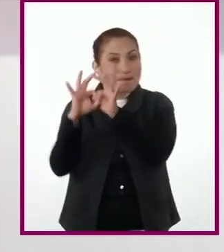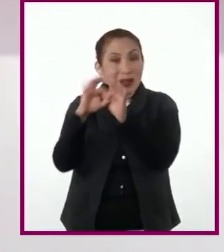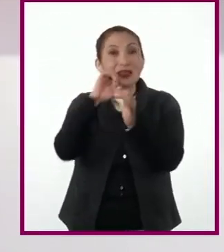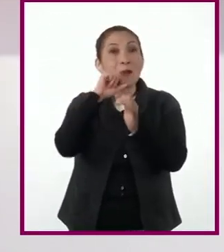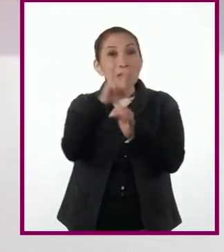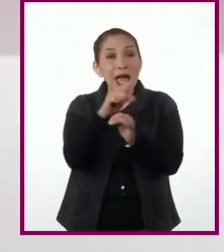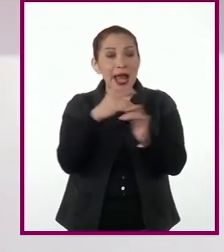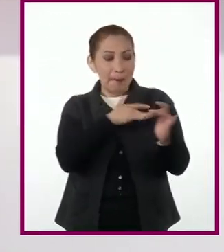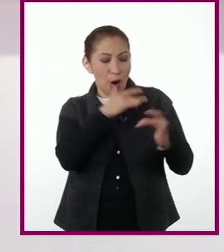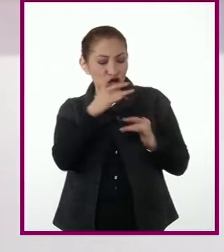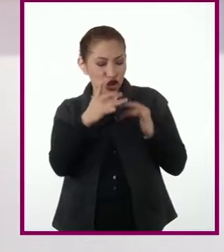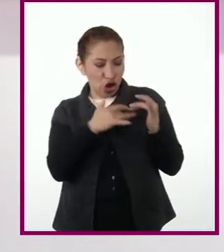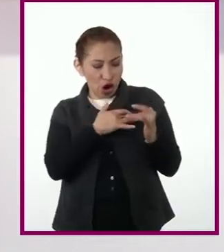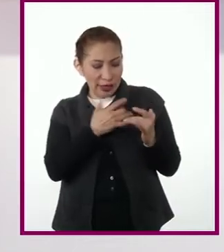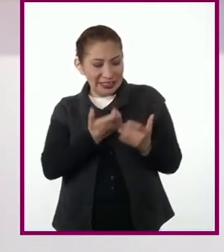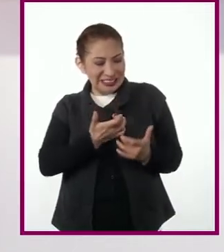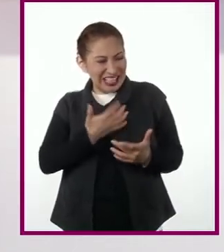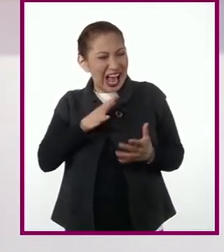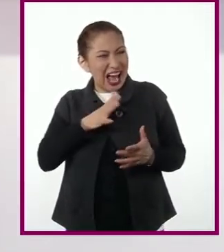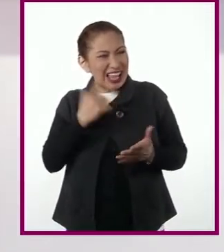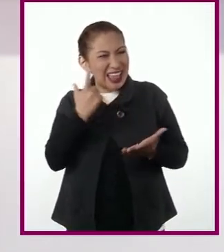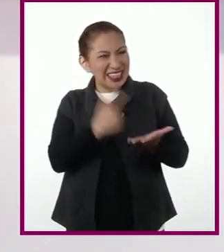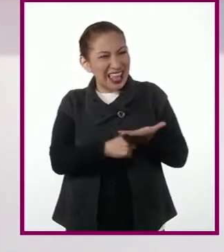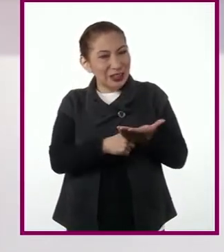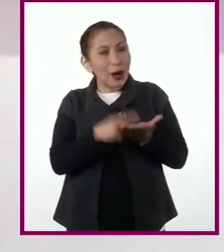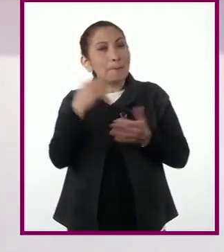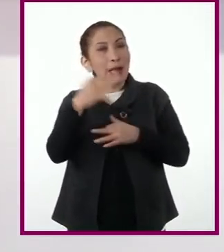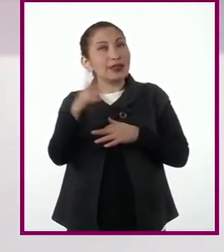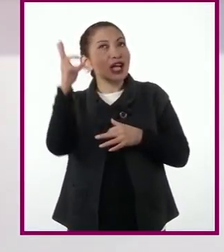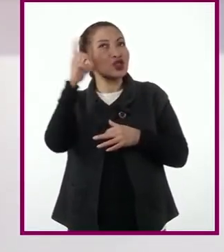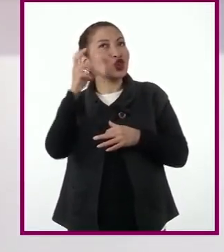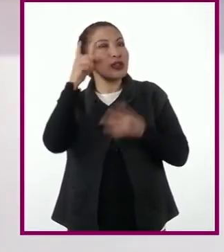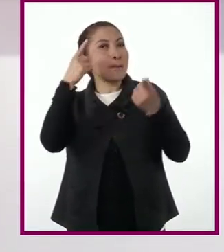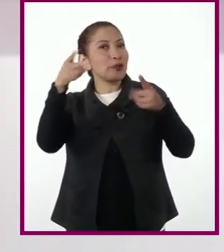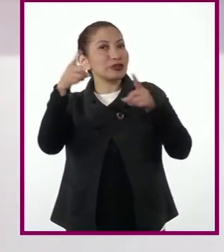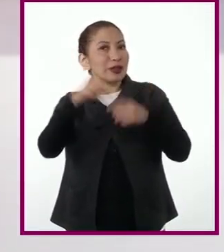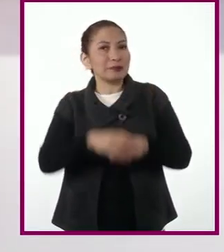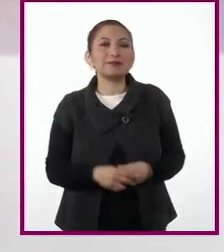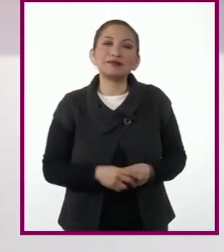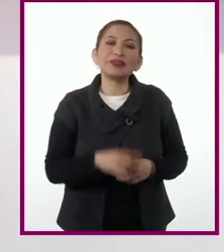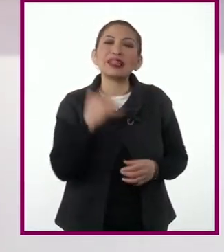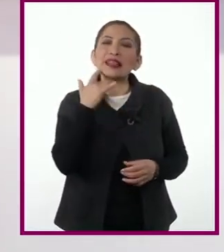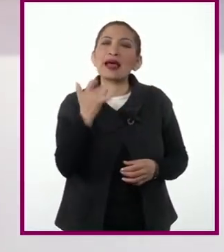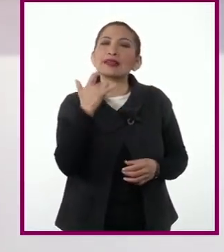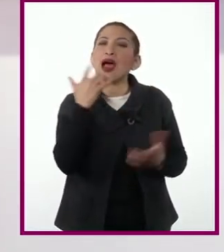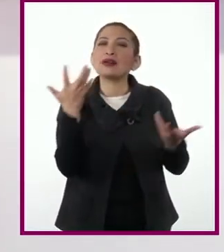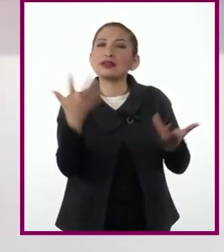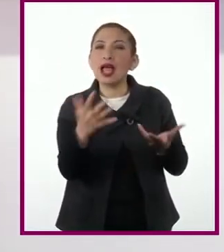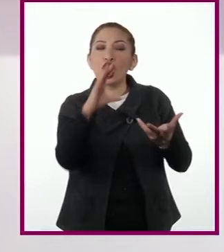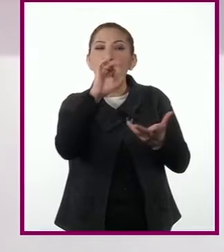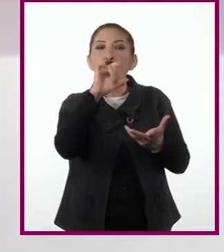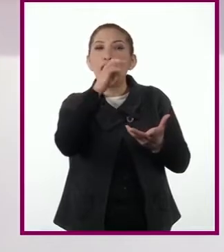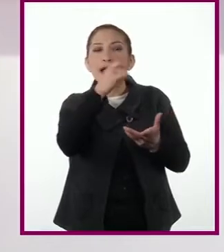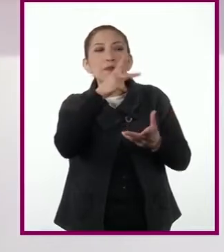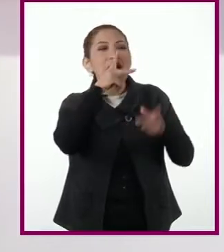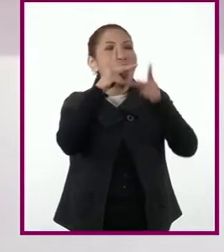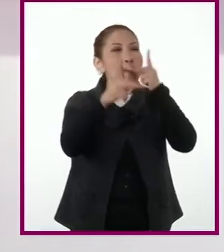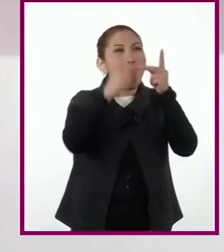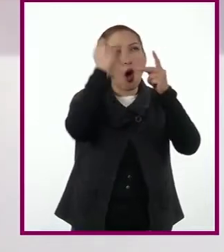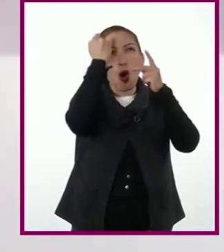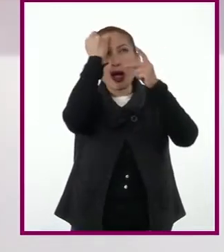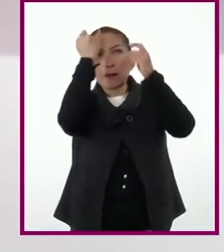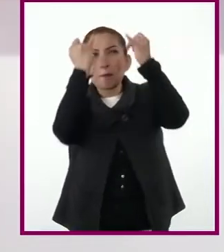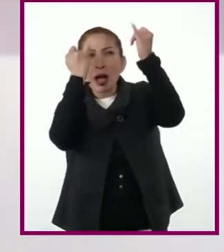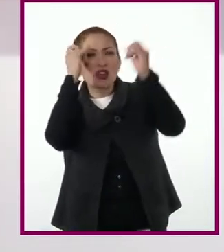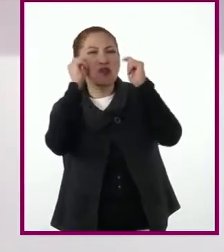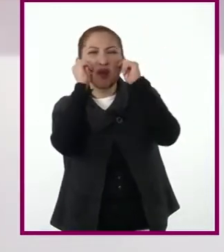como las emociones y sensaciones que surjan mientras escuchen la música. Traten de hacer un collage de palabras e imágenes.